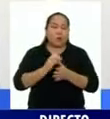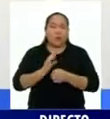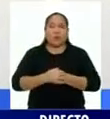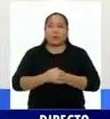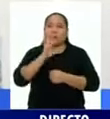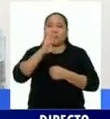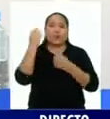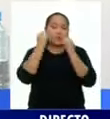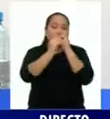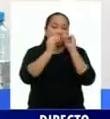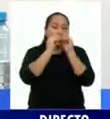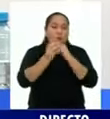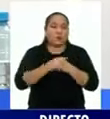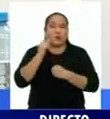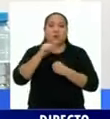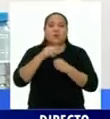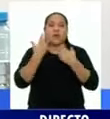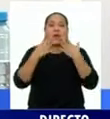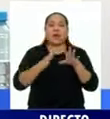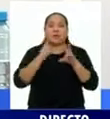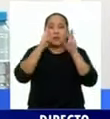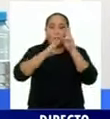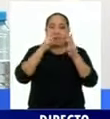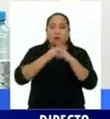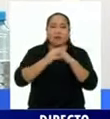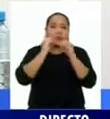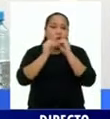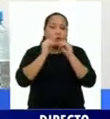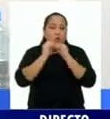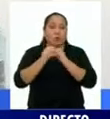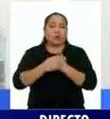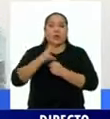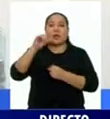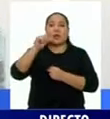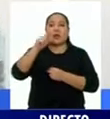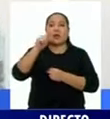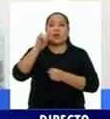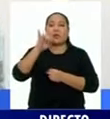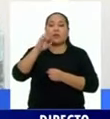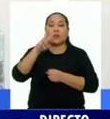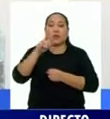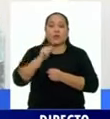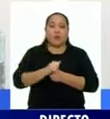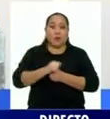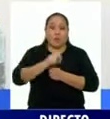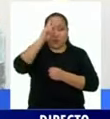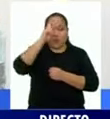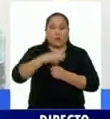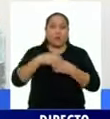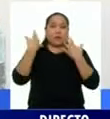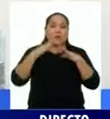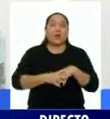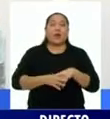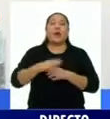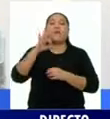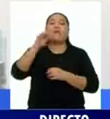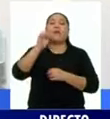básicamente arreglado. Ya se ha reprogramado Reactiva Perú, ya se ha reprogramado